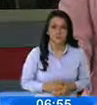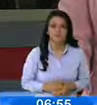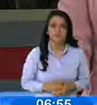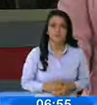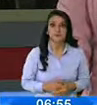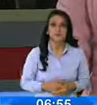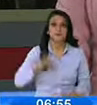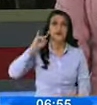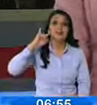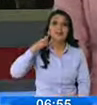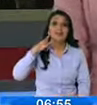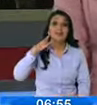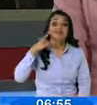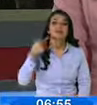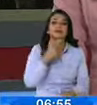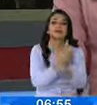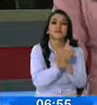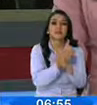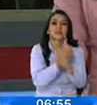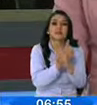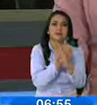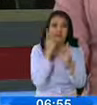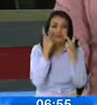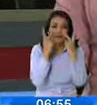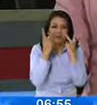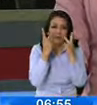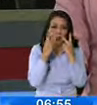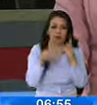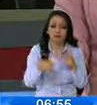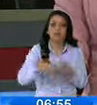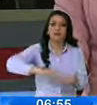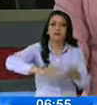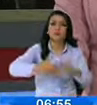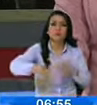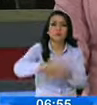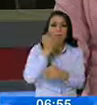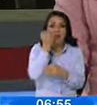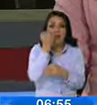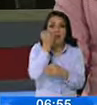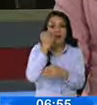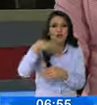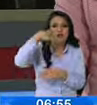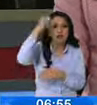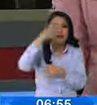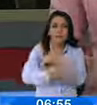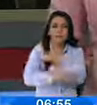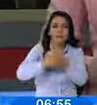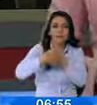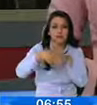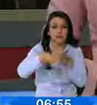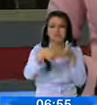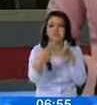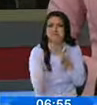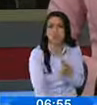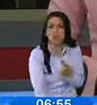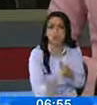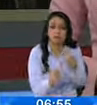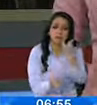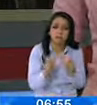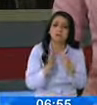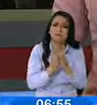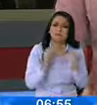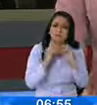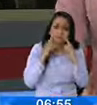es que una niña con discapacidad visual fue atropellado una pequeña comunidad indígena ubicada en el norte de pastaza habitantes piden mayor